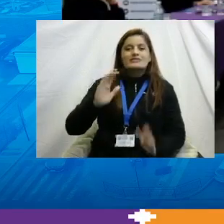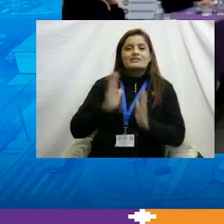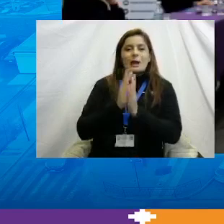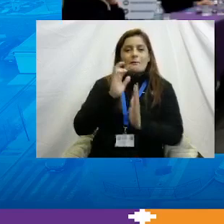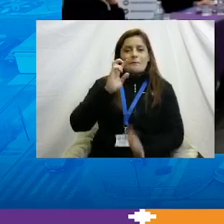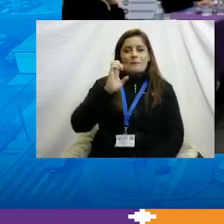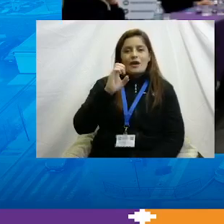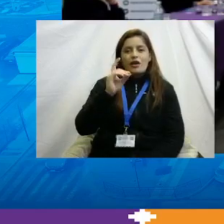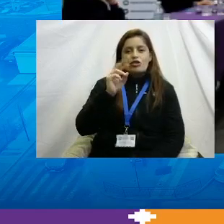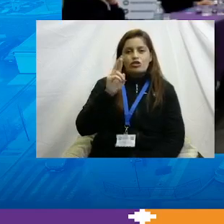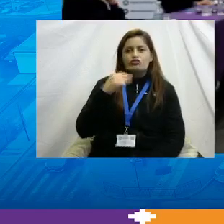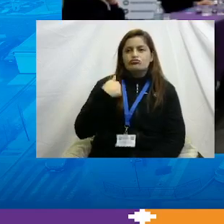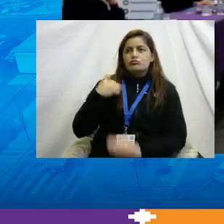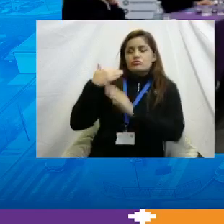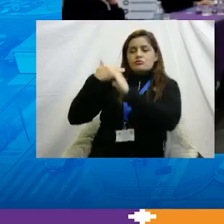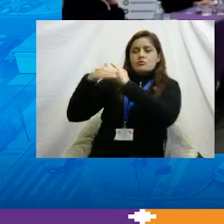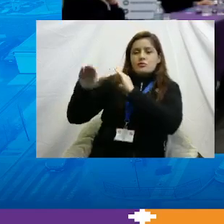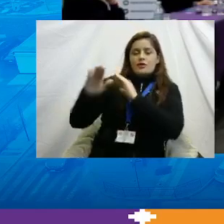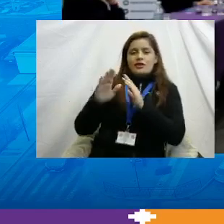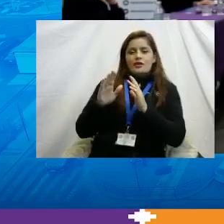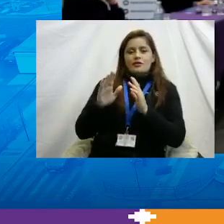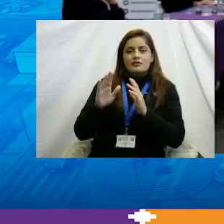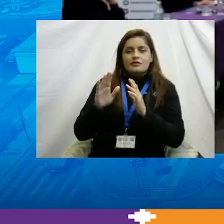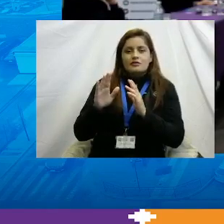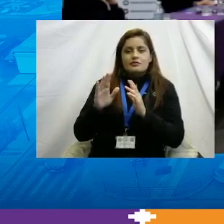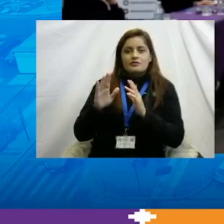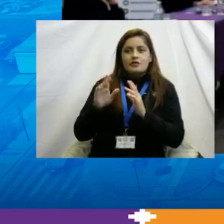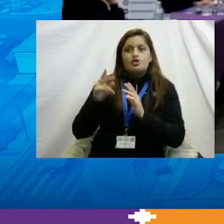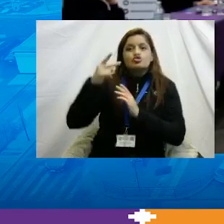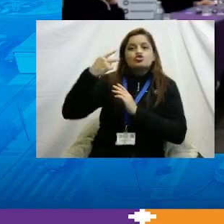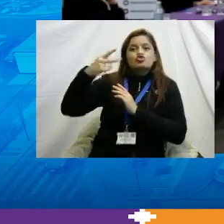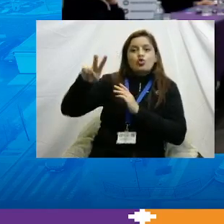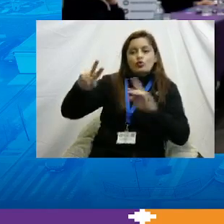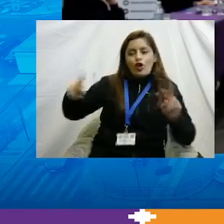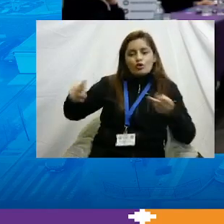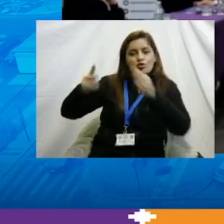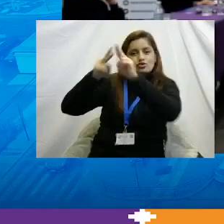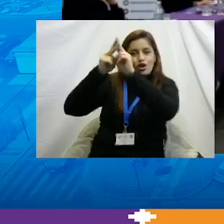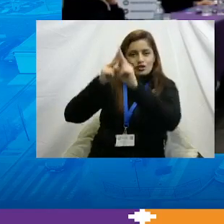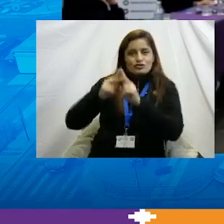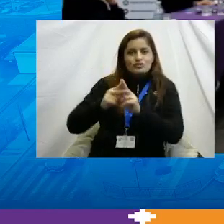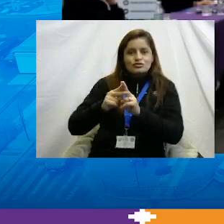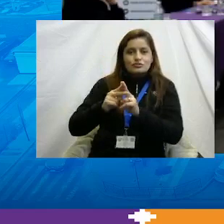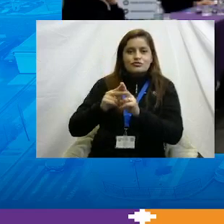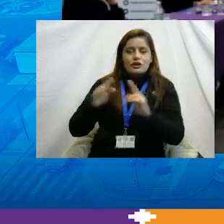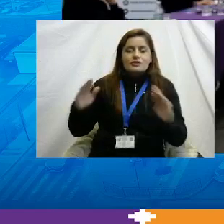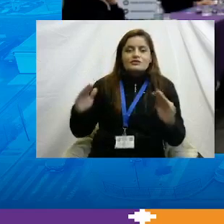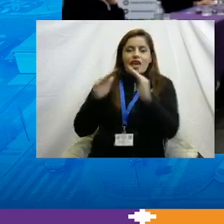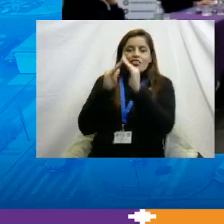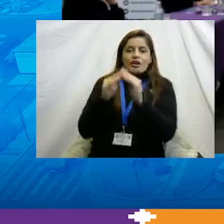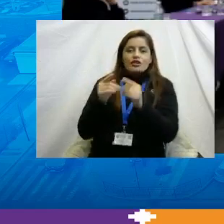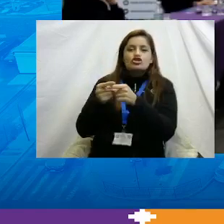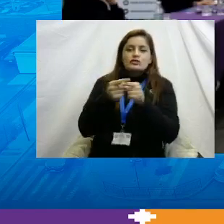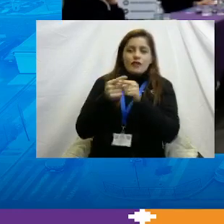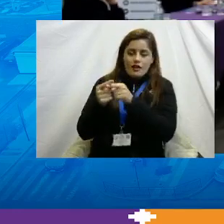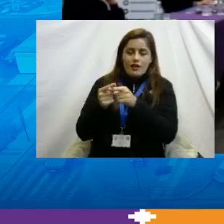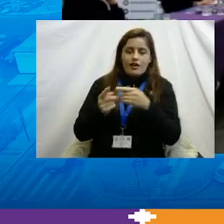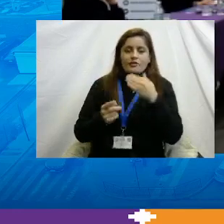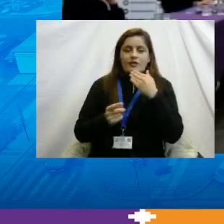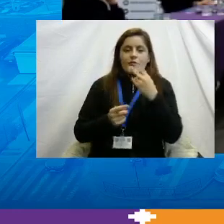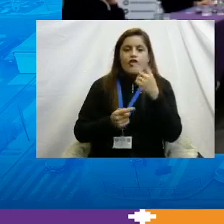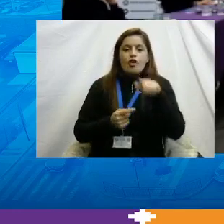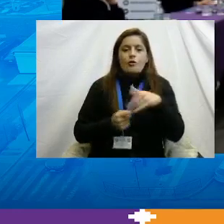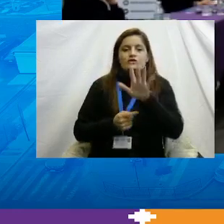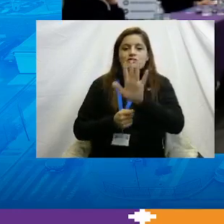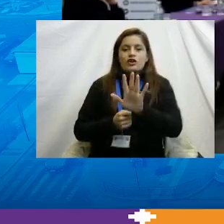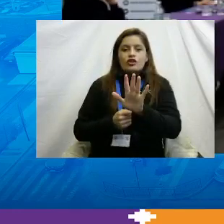que en piel como dato de la sede social, o sea, para construir su sede social y fortalecer las gestiones que realiza la actual directiva. Y también respecto al 2.5 de la